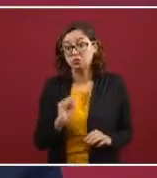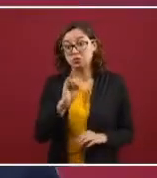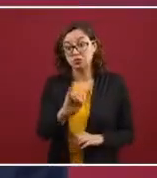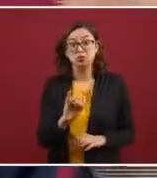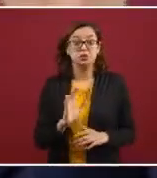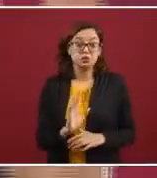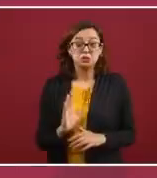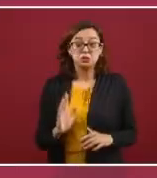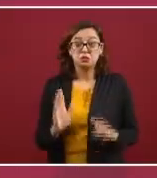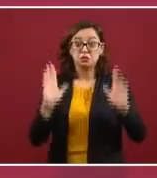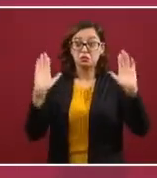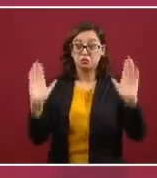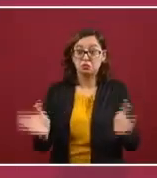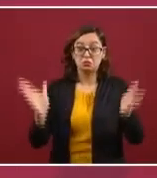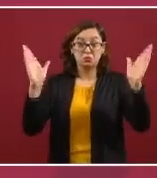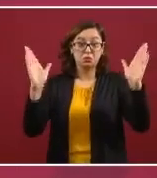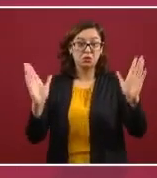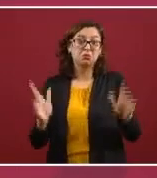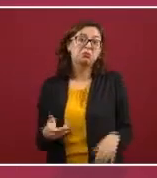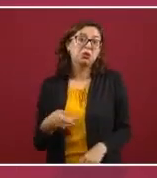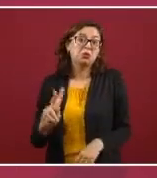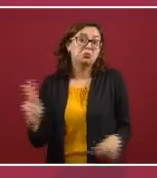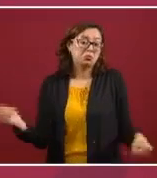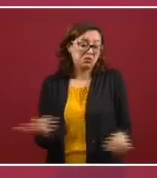nos hicieron lo que el viento a Juárez.